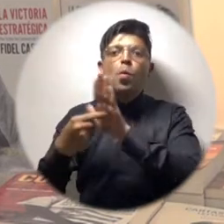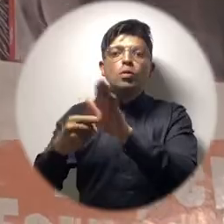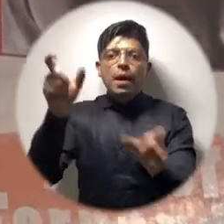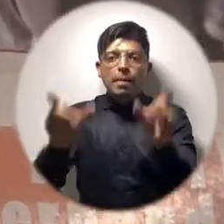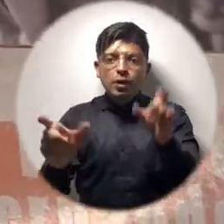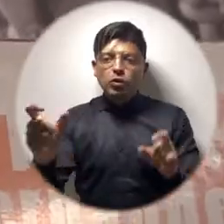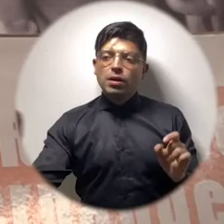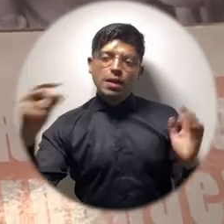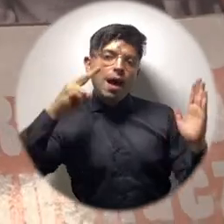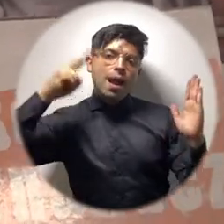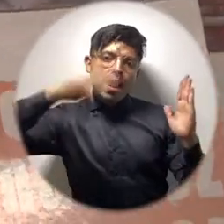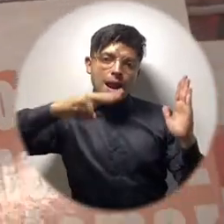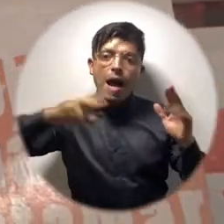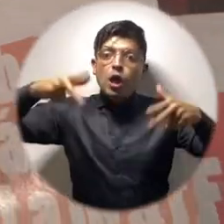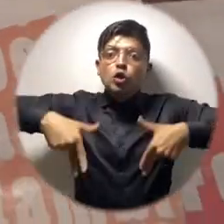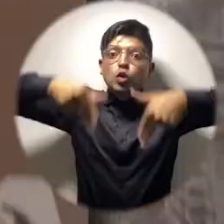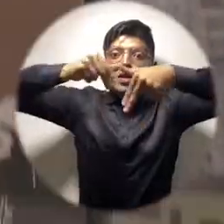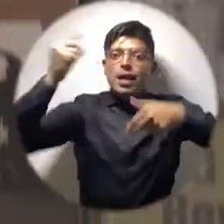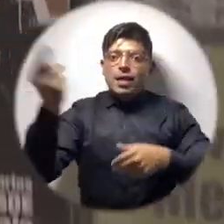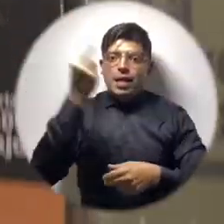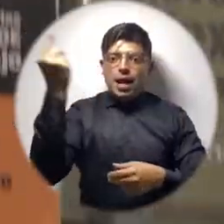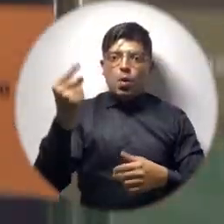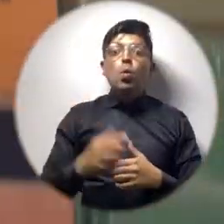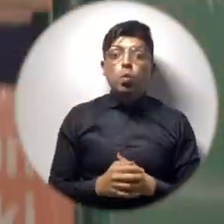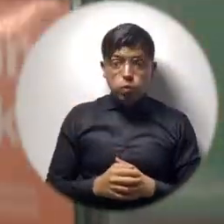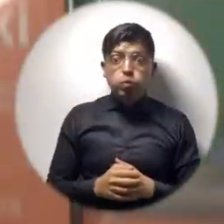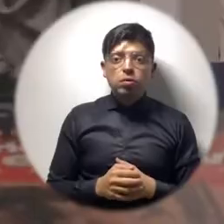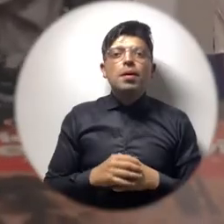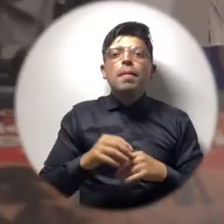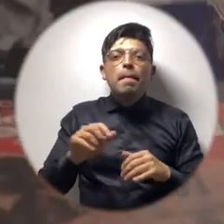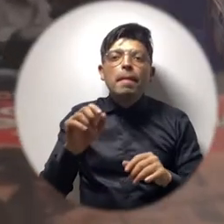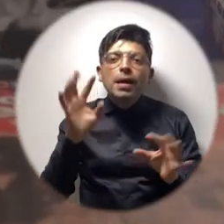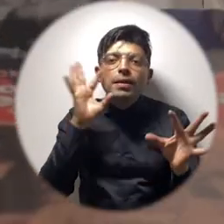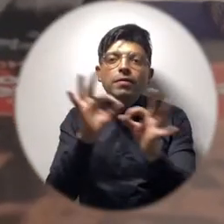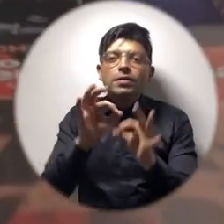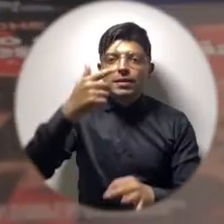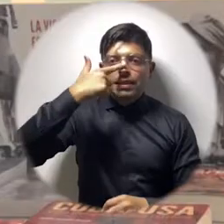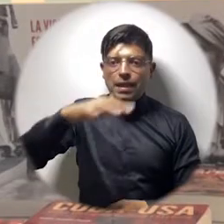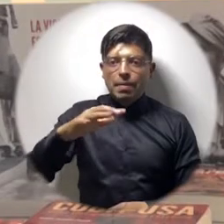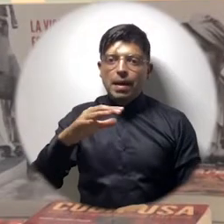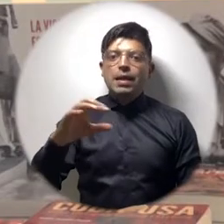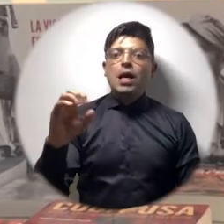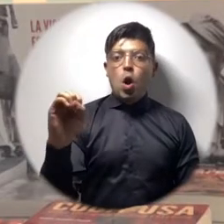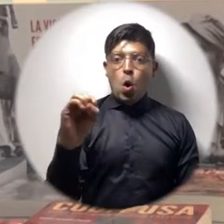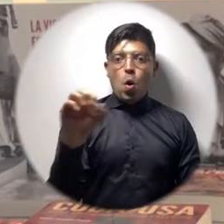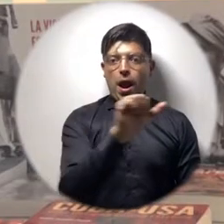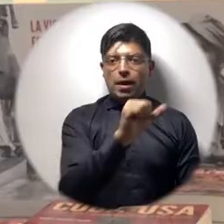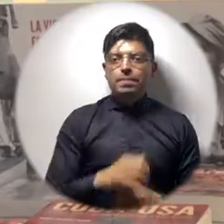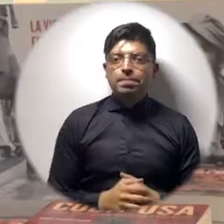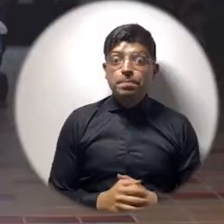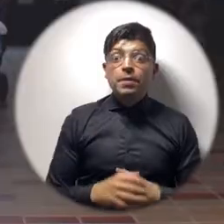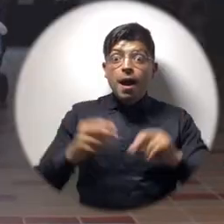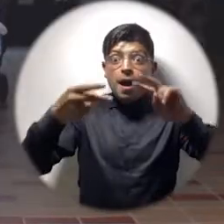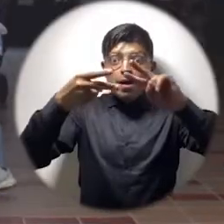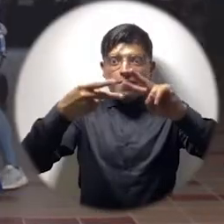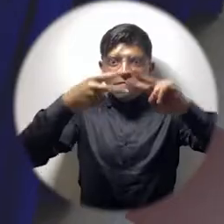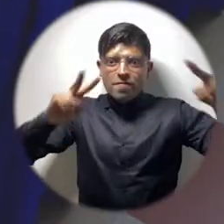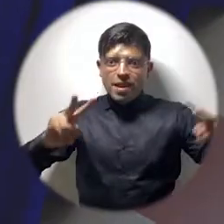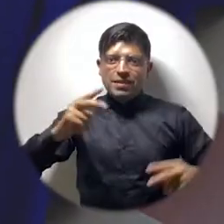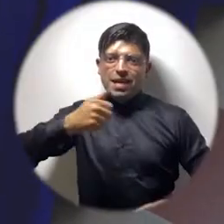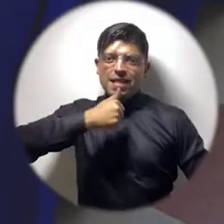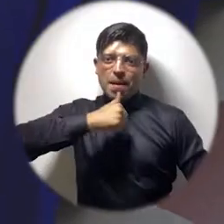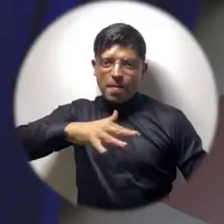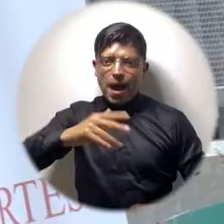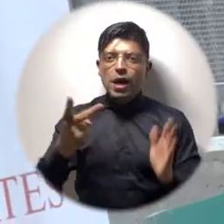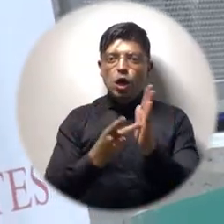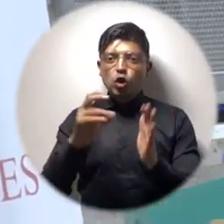presentar al público lector y a la sociedad en general, y en particular a la de Santa Marta, a los samarios y samarias. En la FILSMAR